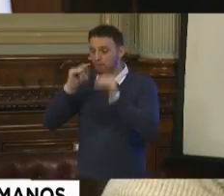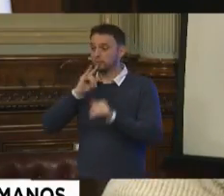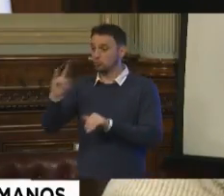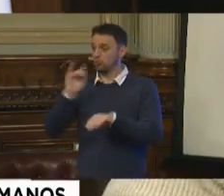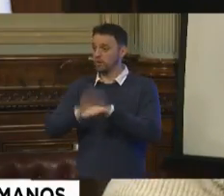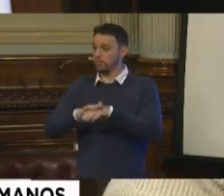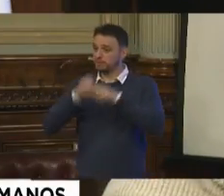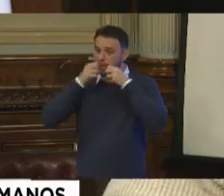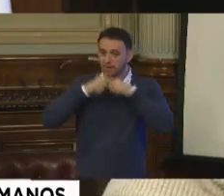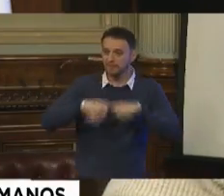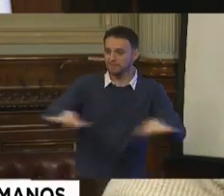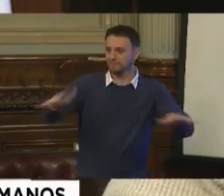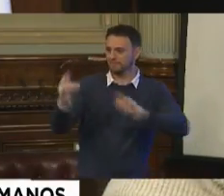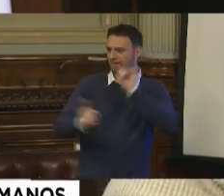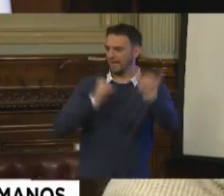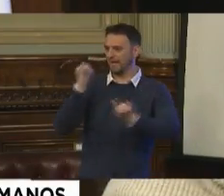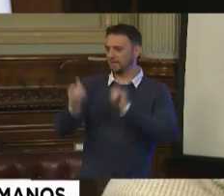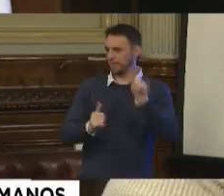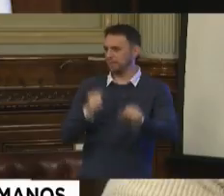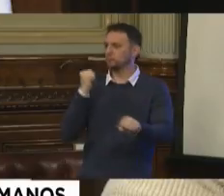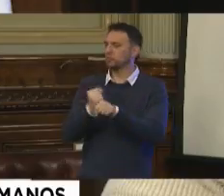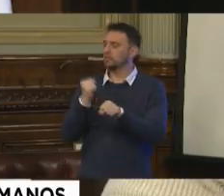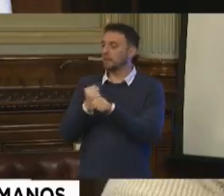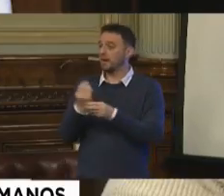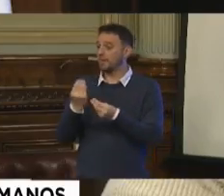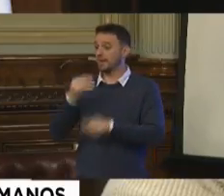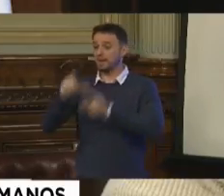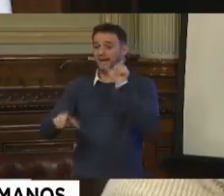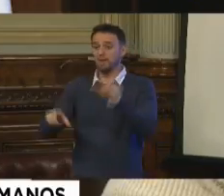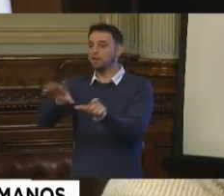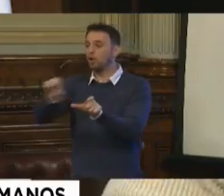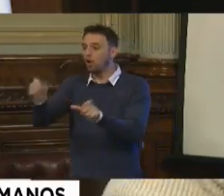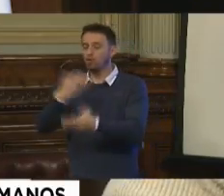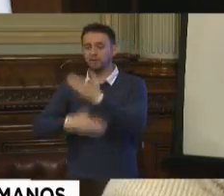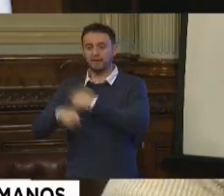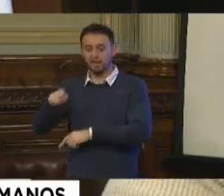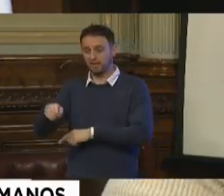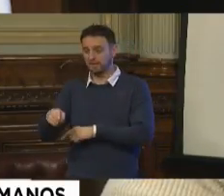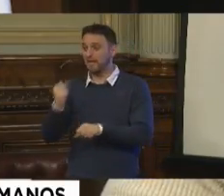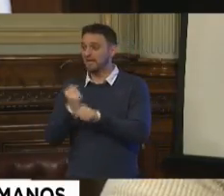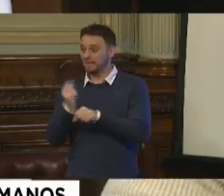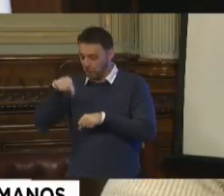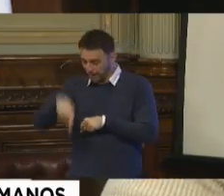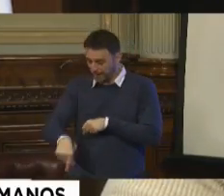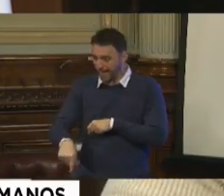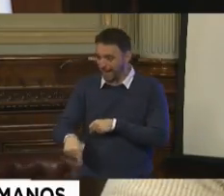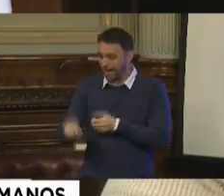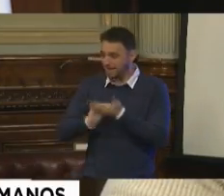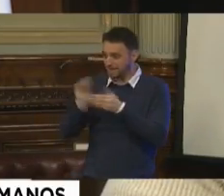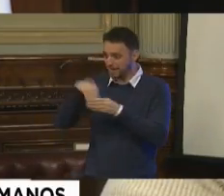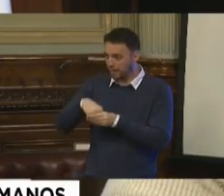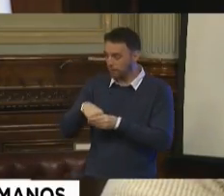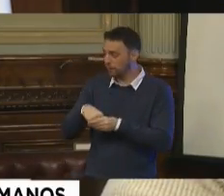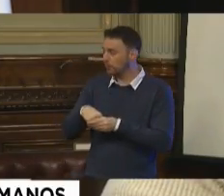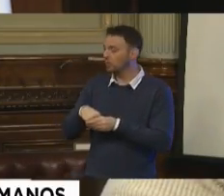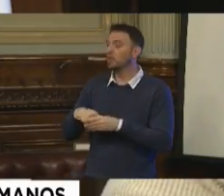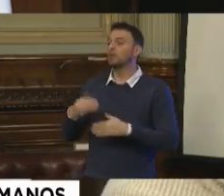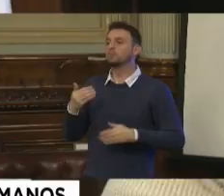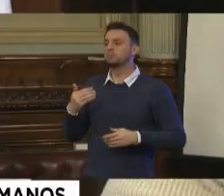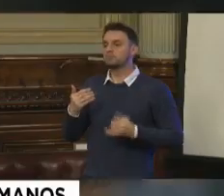construir que es realmente trabajar para que las personas con discapacidad que trabajan en la casa